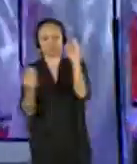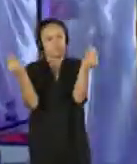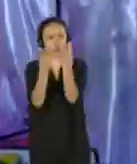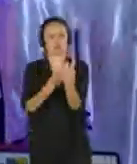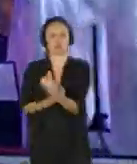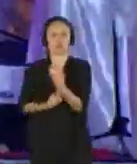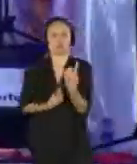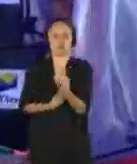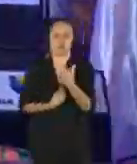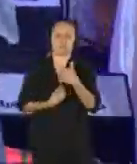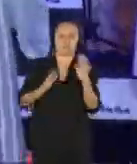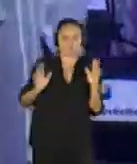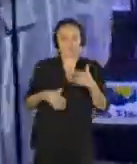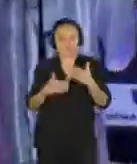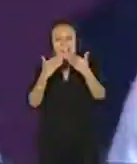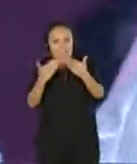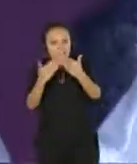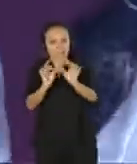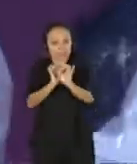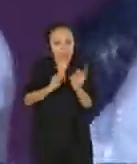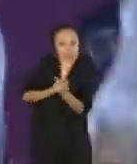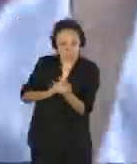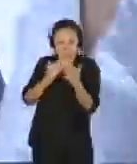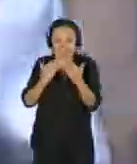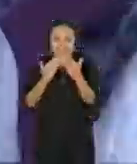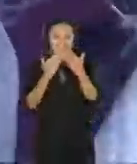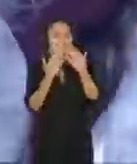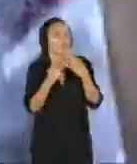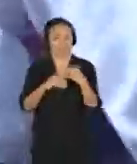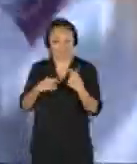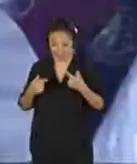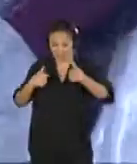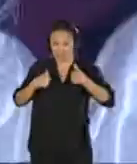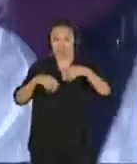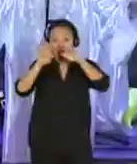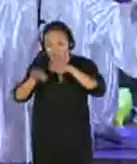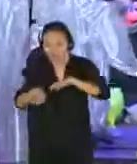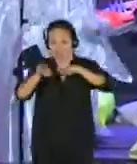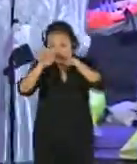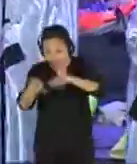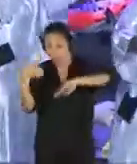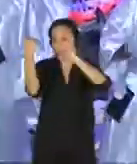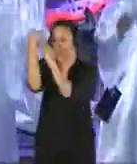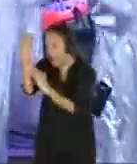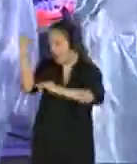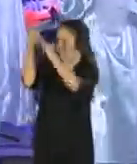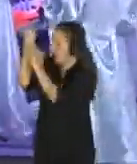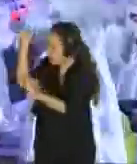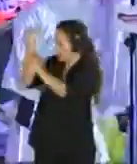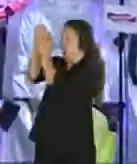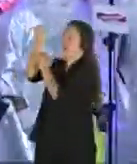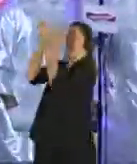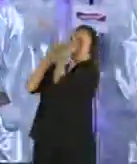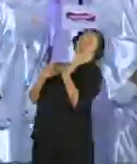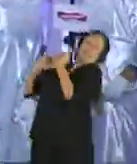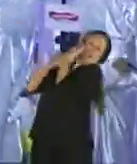Muy agradecido, como no, siempre están alabando a su creador. Me llegaron tanto a